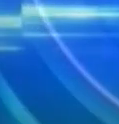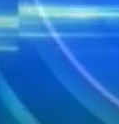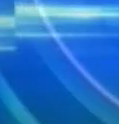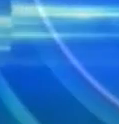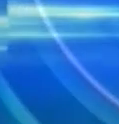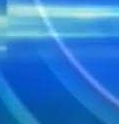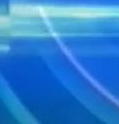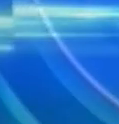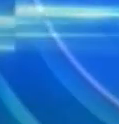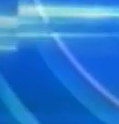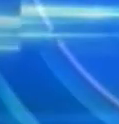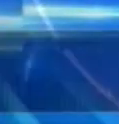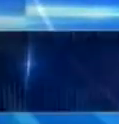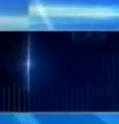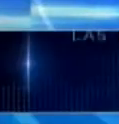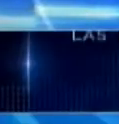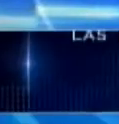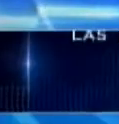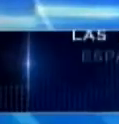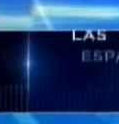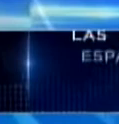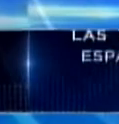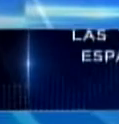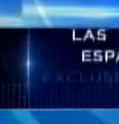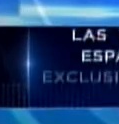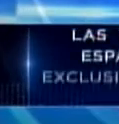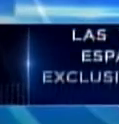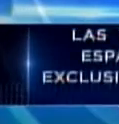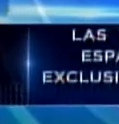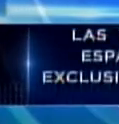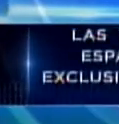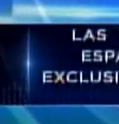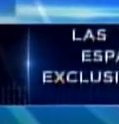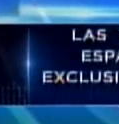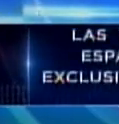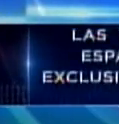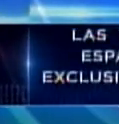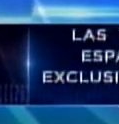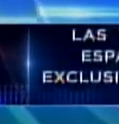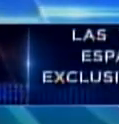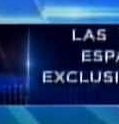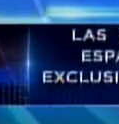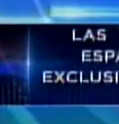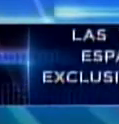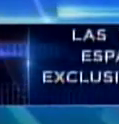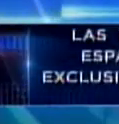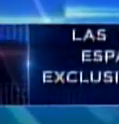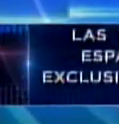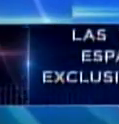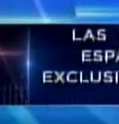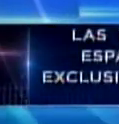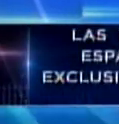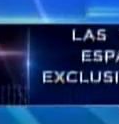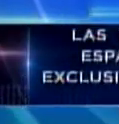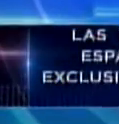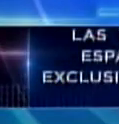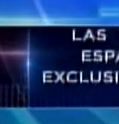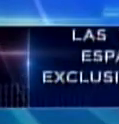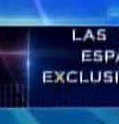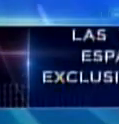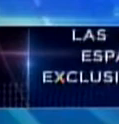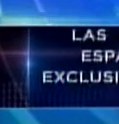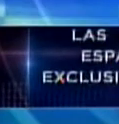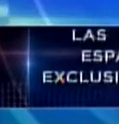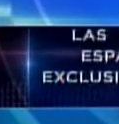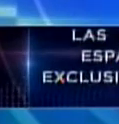7:20 a.m. Está con nosotros el economista Jorge Rodríguez, coordinador de la Comisión Nacional Anticorrupción. ¿Cómo le va, economista? Buenos días. Muchas gracias, esa gentileza, por invitarme